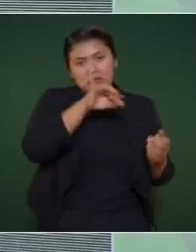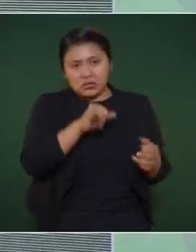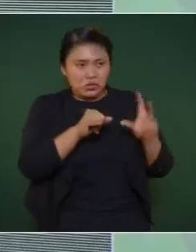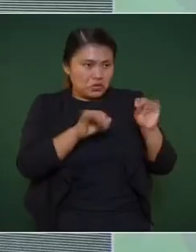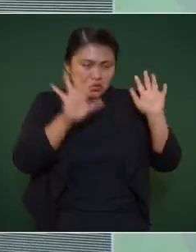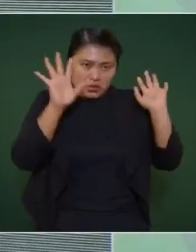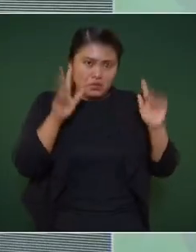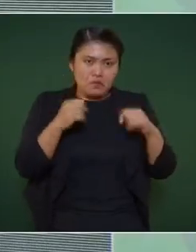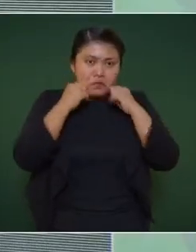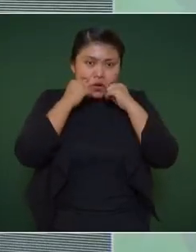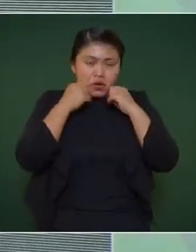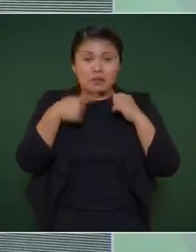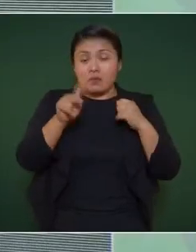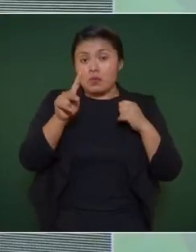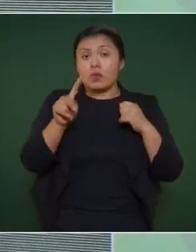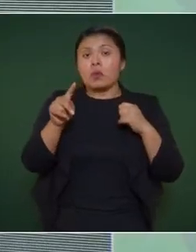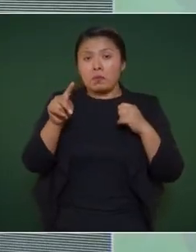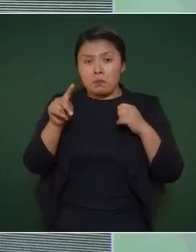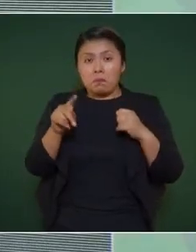se tenía que pagar